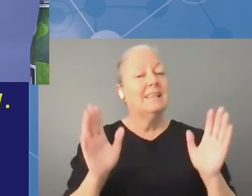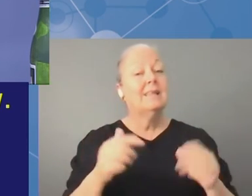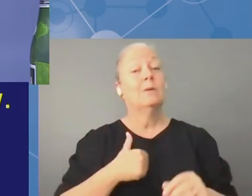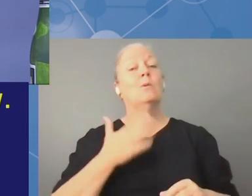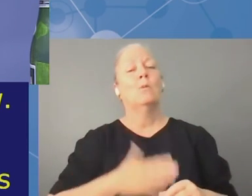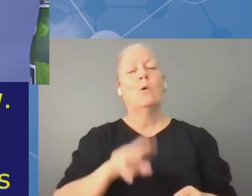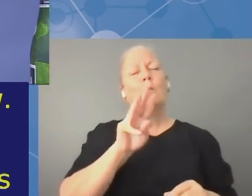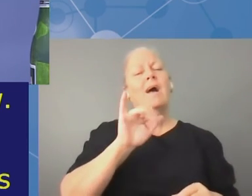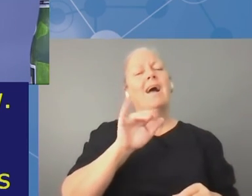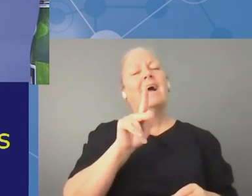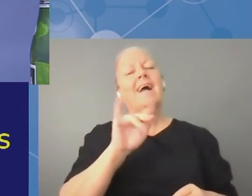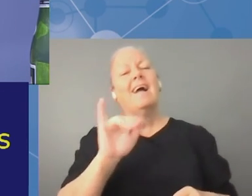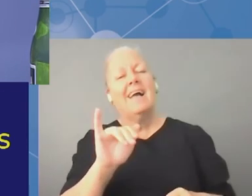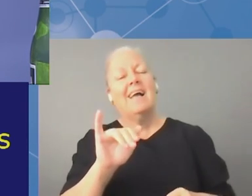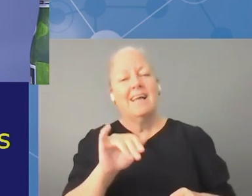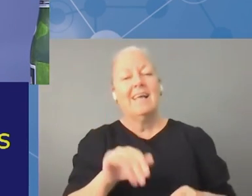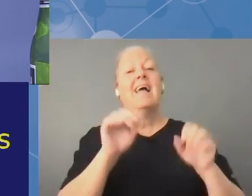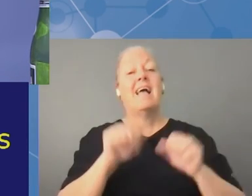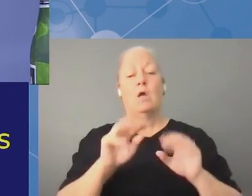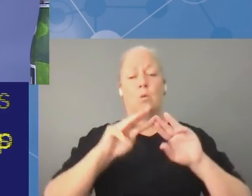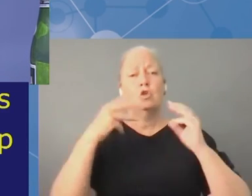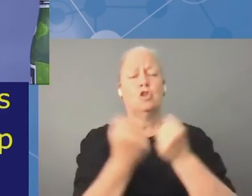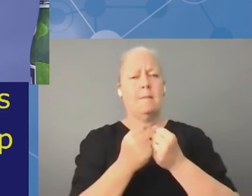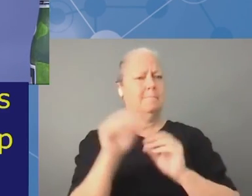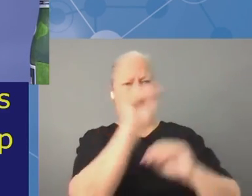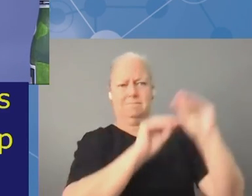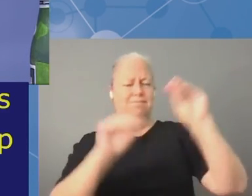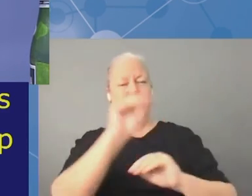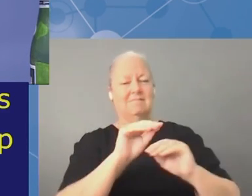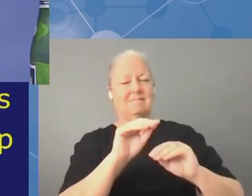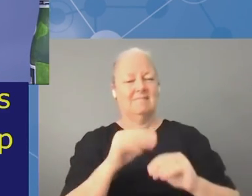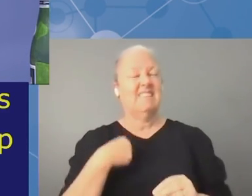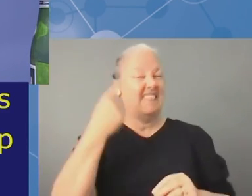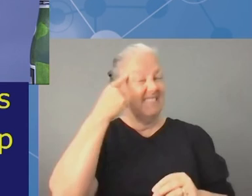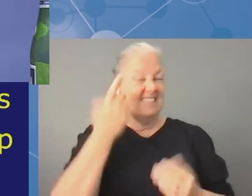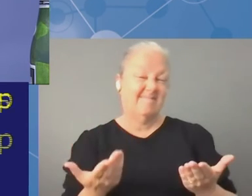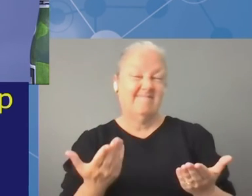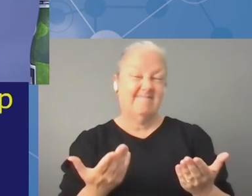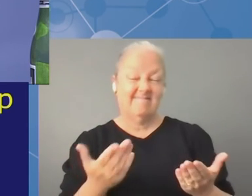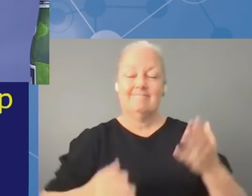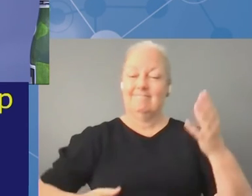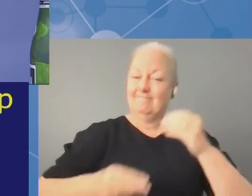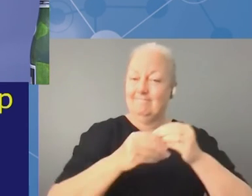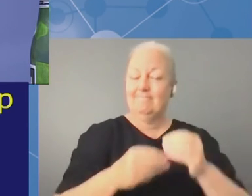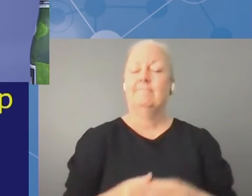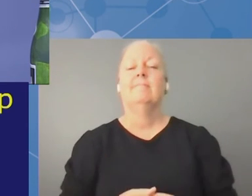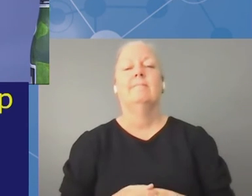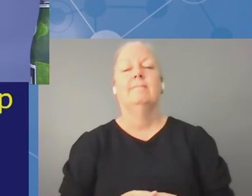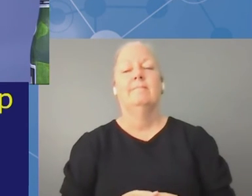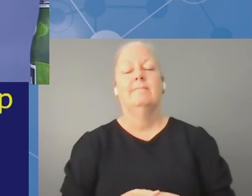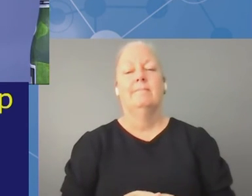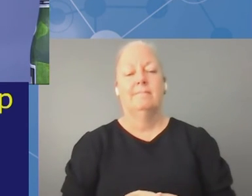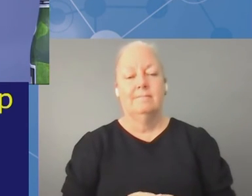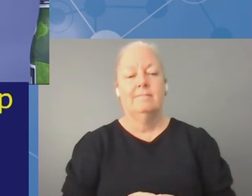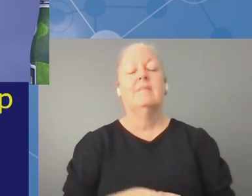Internet es desconectado. Este es un tema que se ha hablado, aunque quizás no se